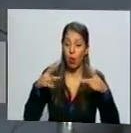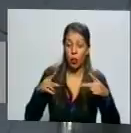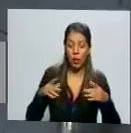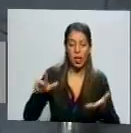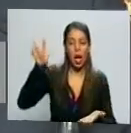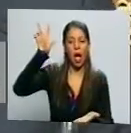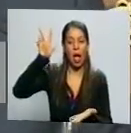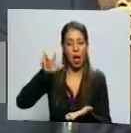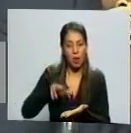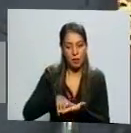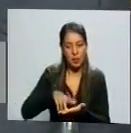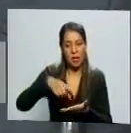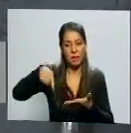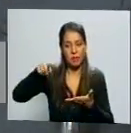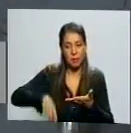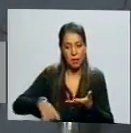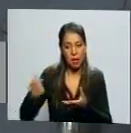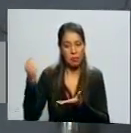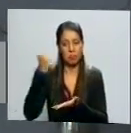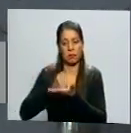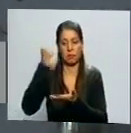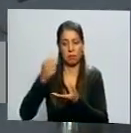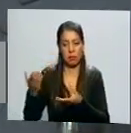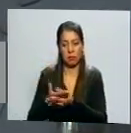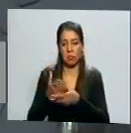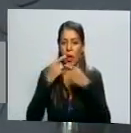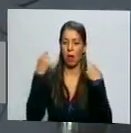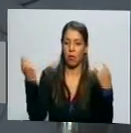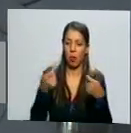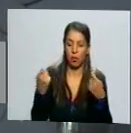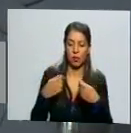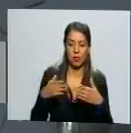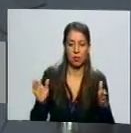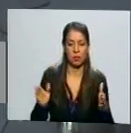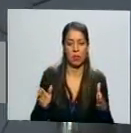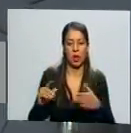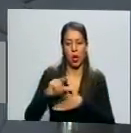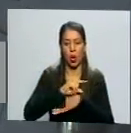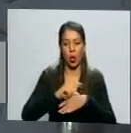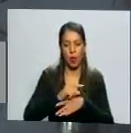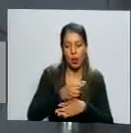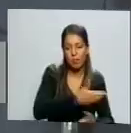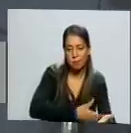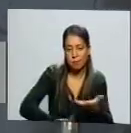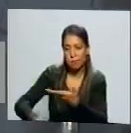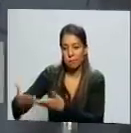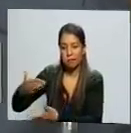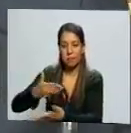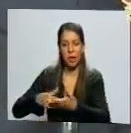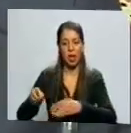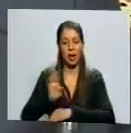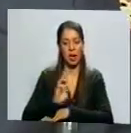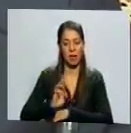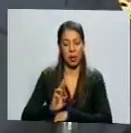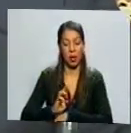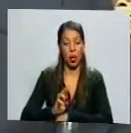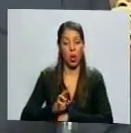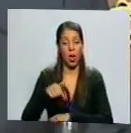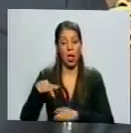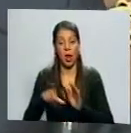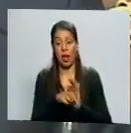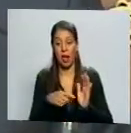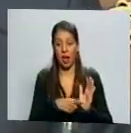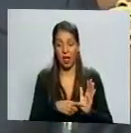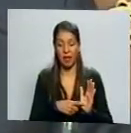en Gaceta Oficial, Ley de la República, ya puede empezar la comercialización. Pero además de ello, esta ley